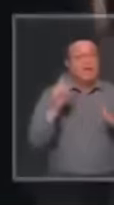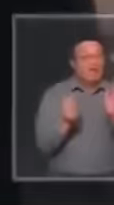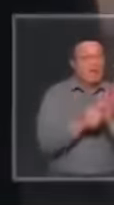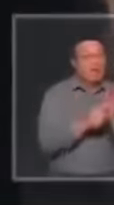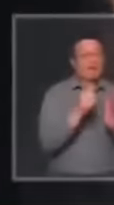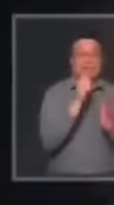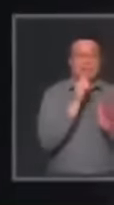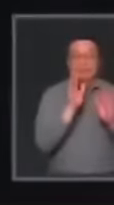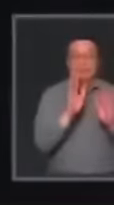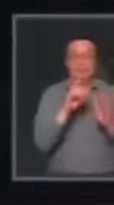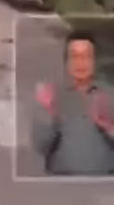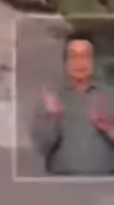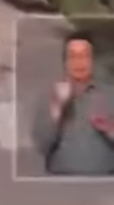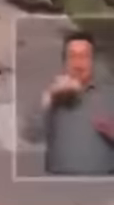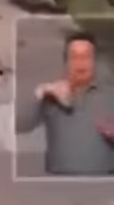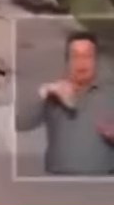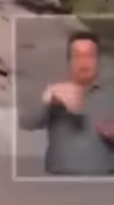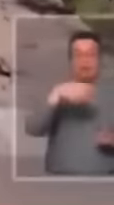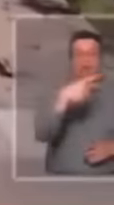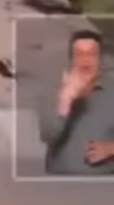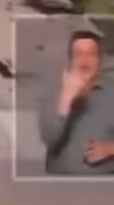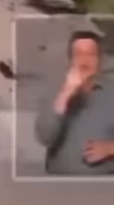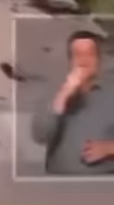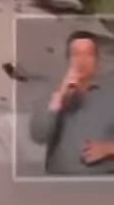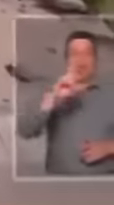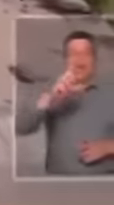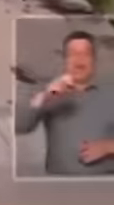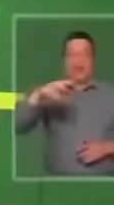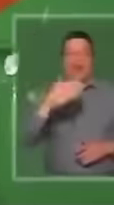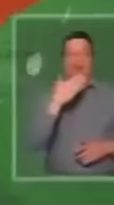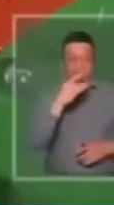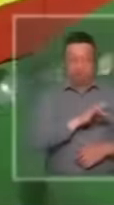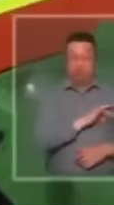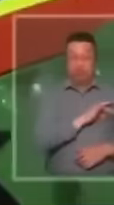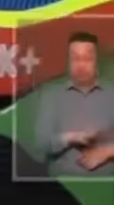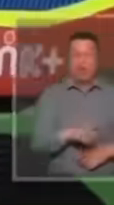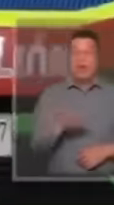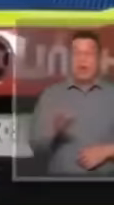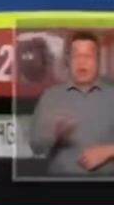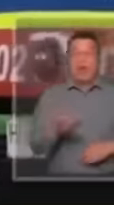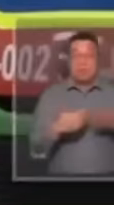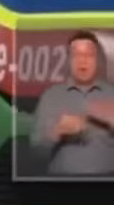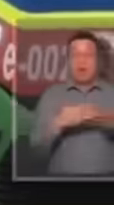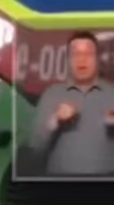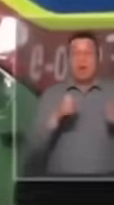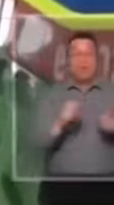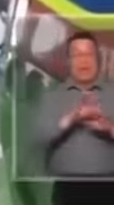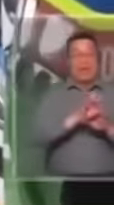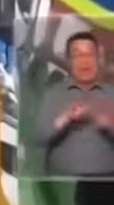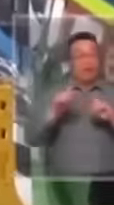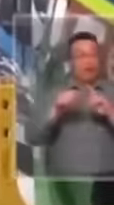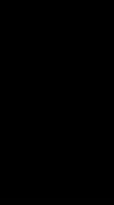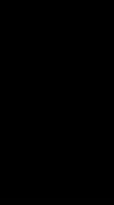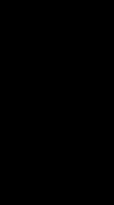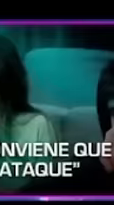para el que sería el primer bus a hidrógeno, también made in Chile. Ya están trabajando y la idea es que esté listo el próximo año. Qué